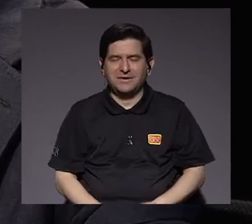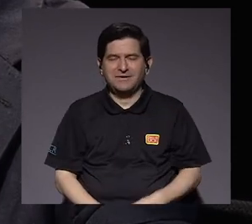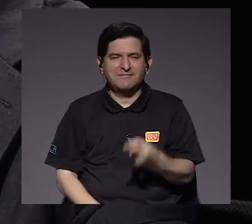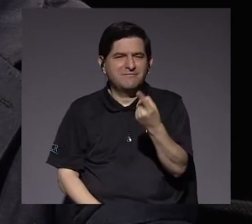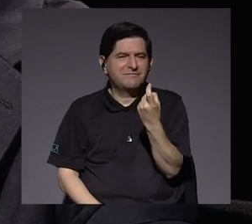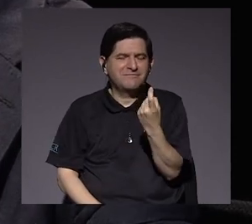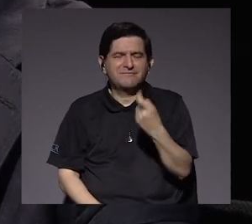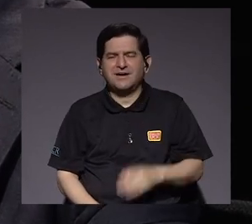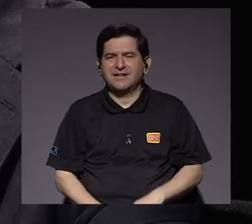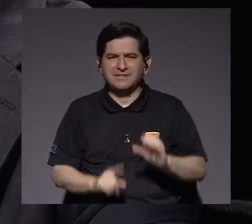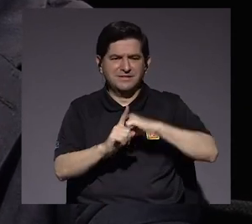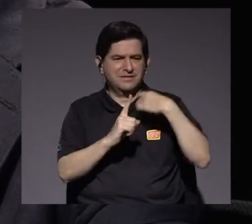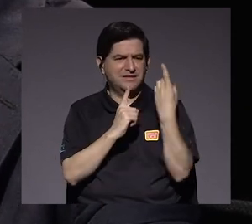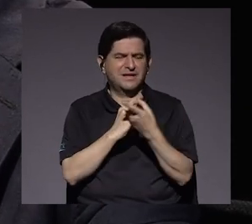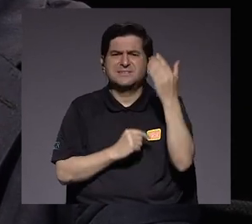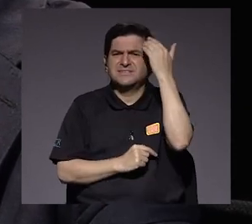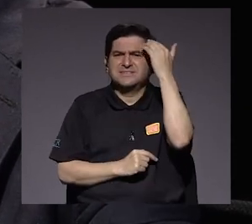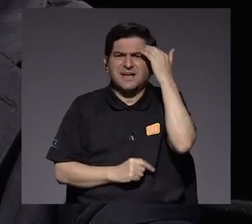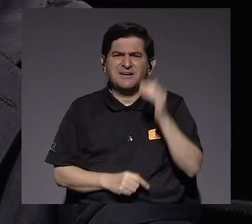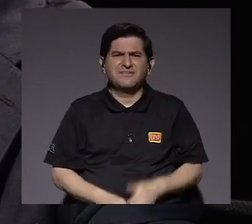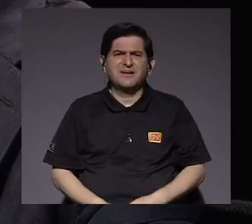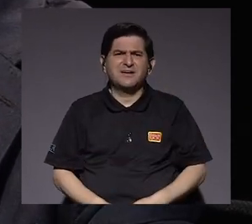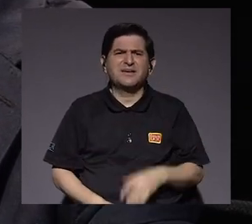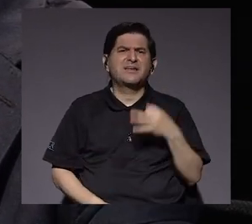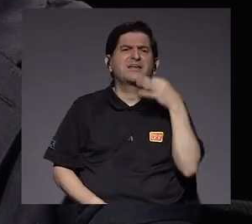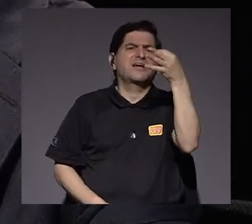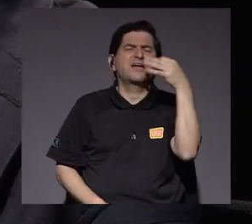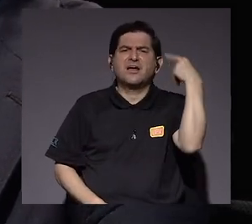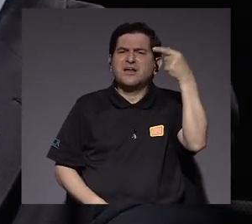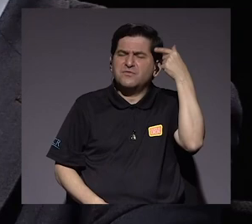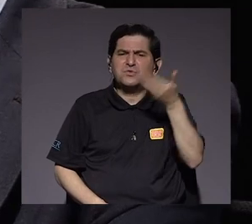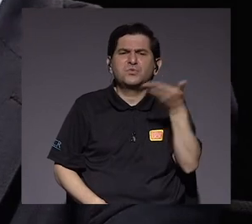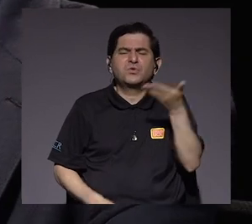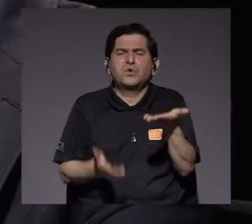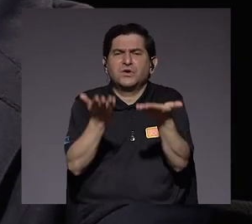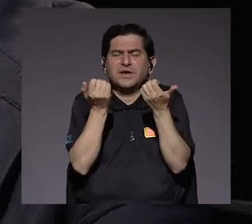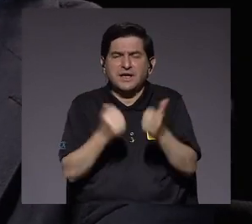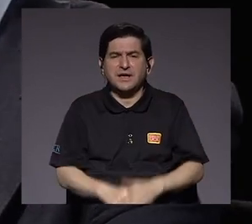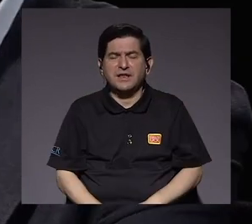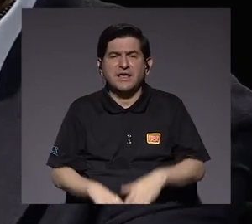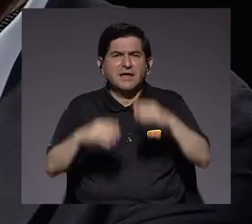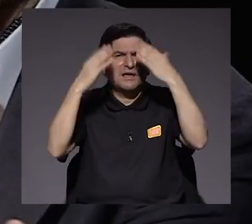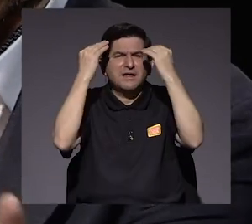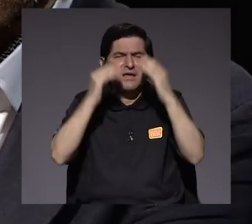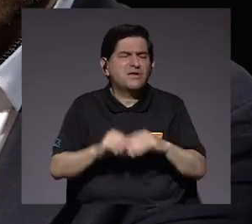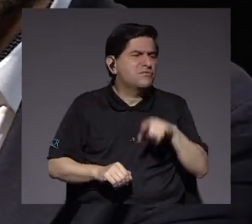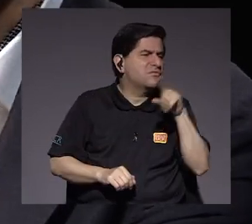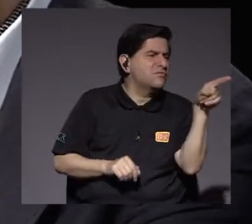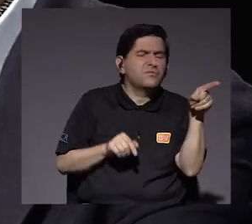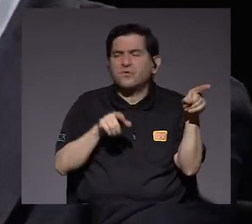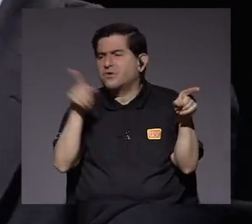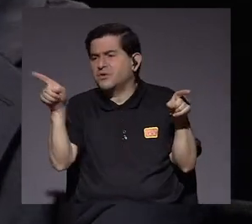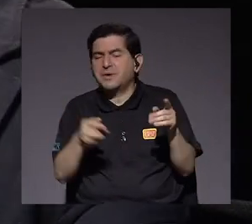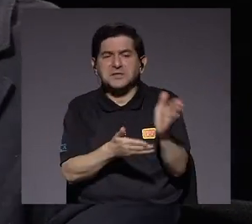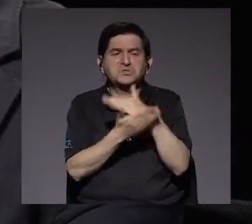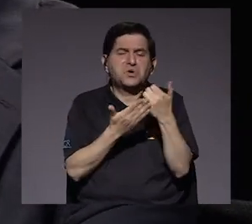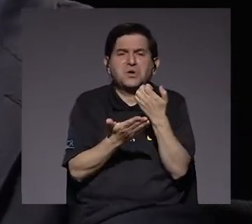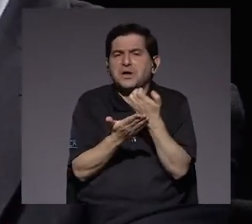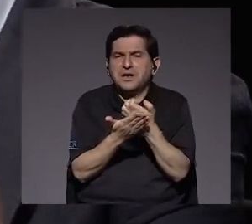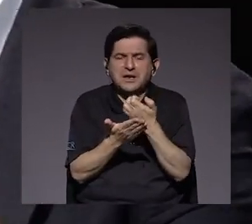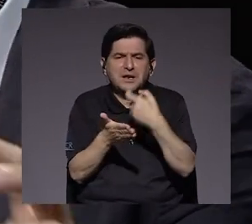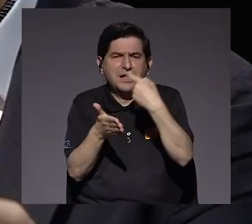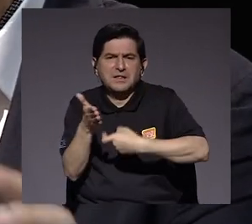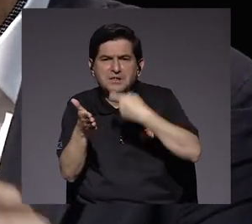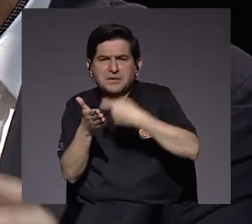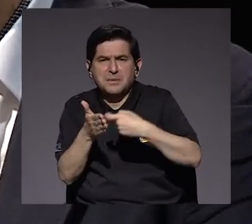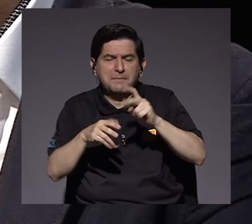elementos sustantivos de para dónde va el gobierno en lo fundamental. Tenemos datos desperdigados un poco por dónde iría en la parte fiscal, con